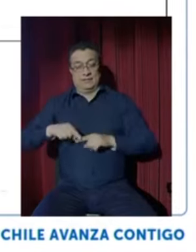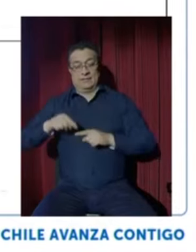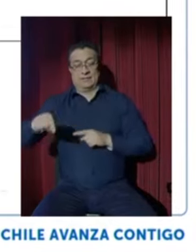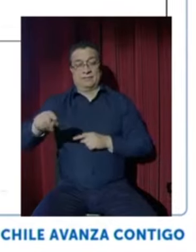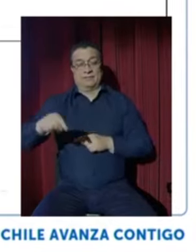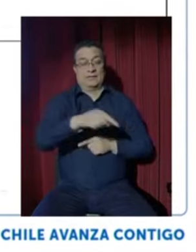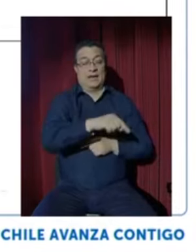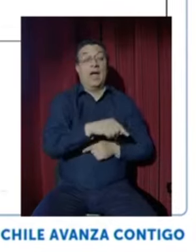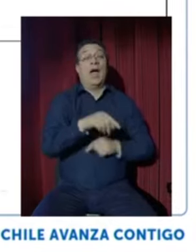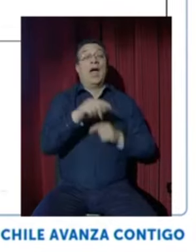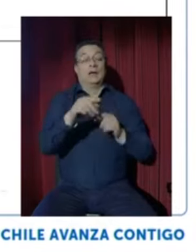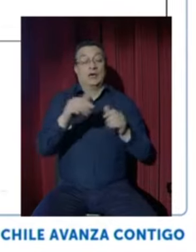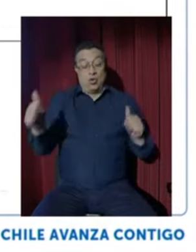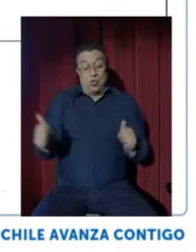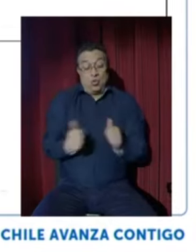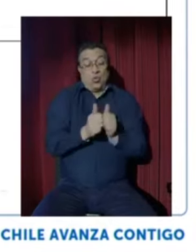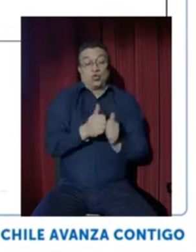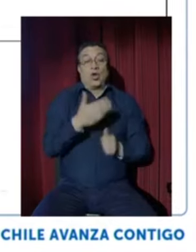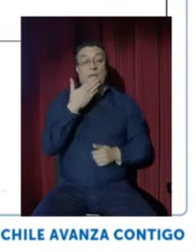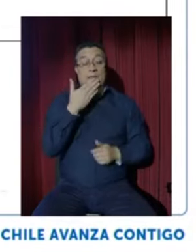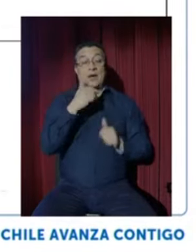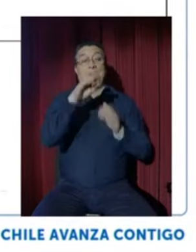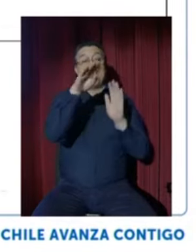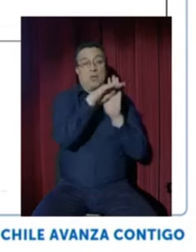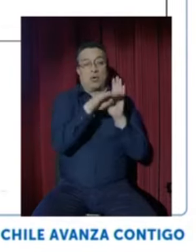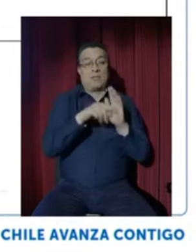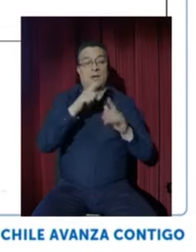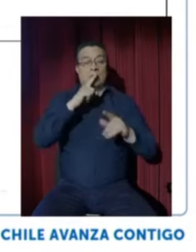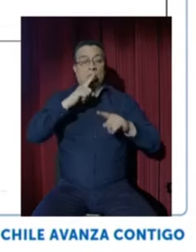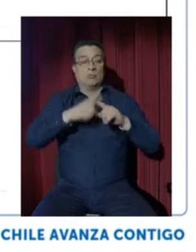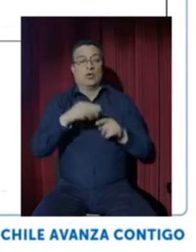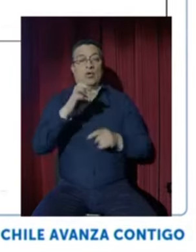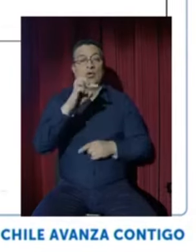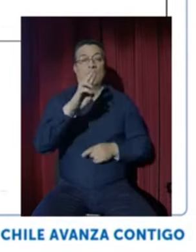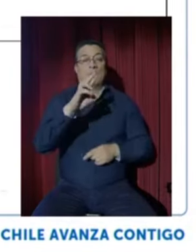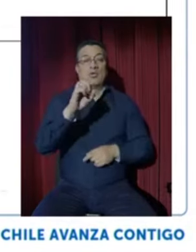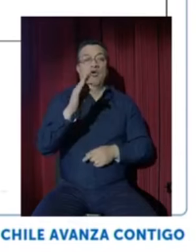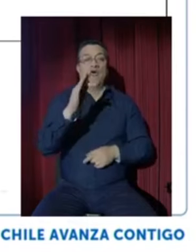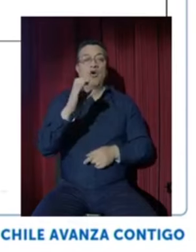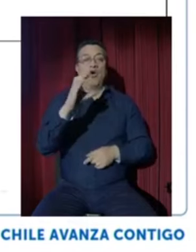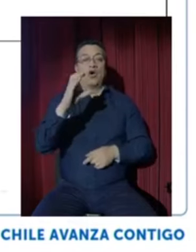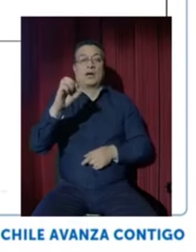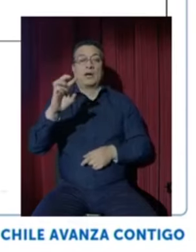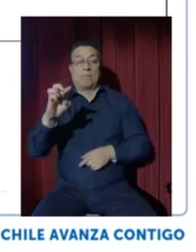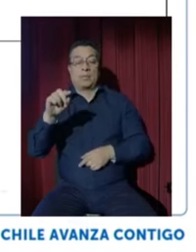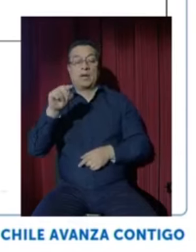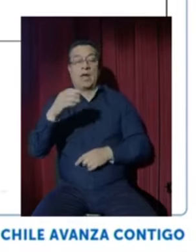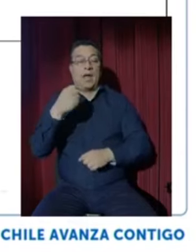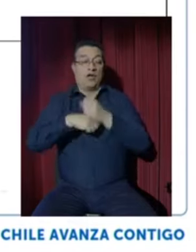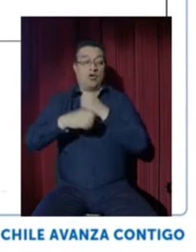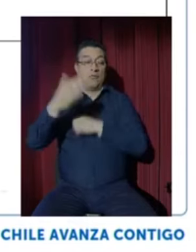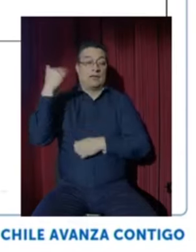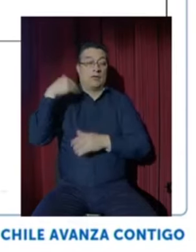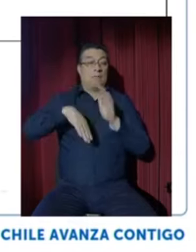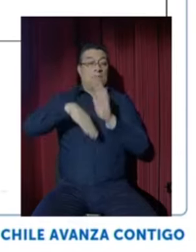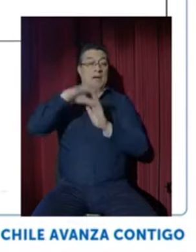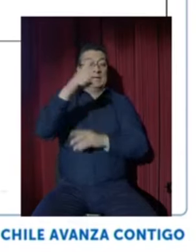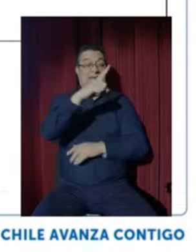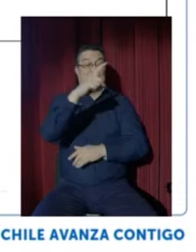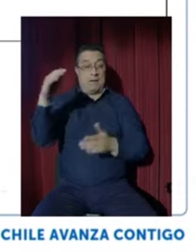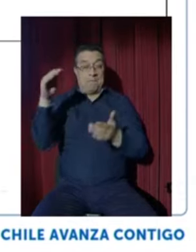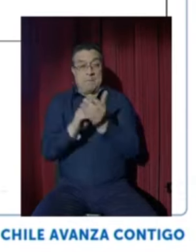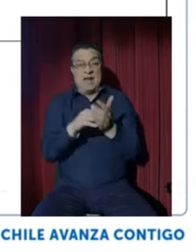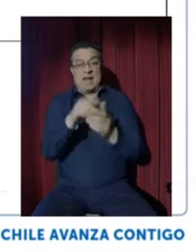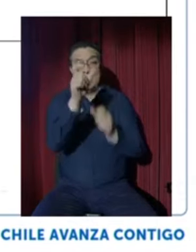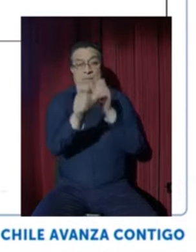acompañado también eh Por un programa que se denomina profocap que el año pasado Tuvo más de 100,000 participantes